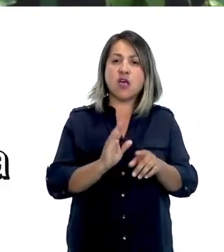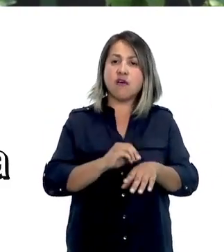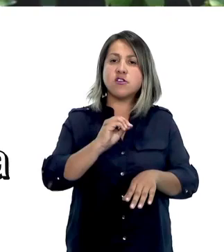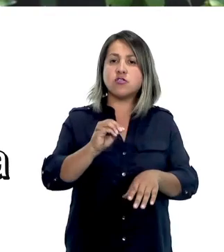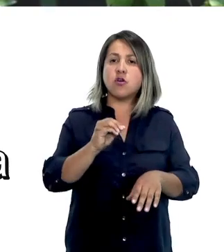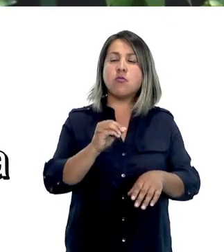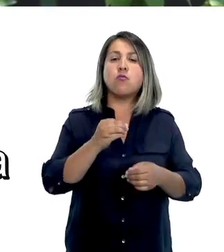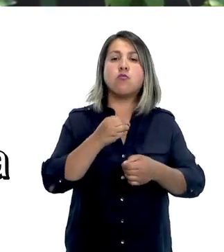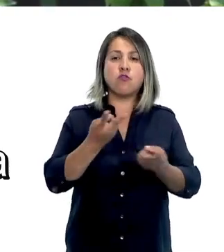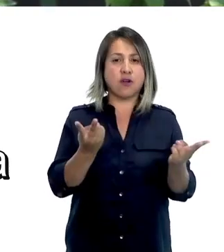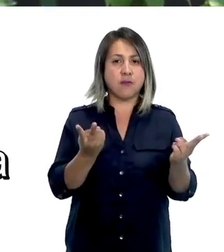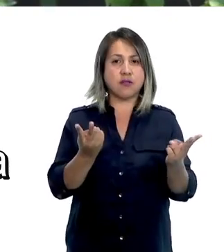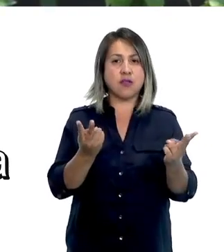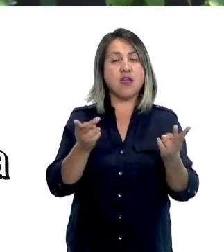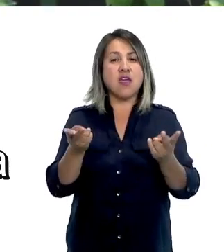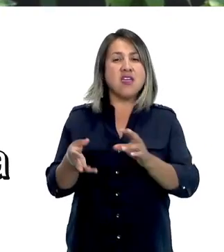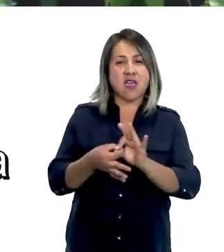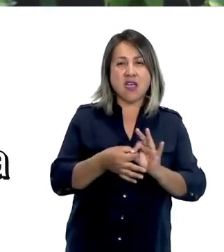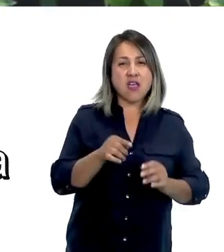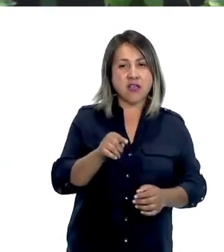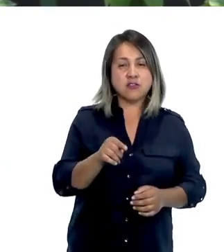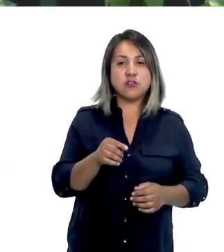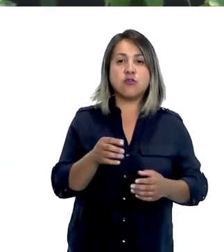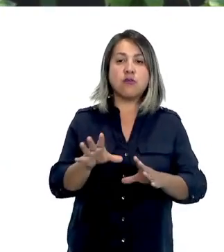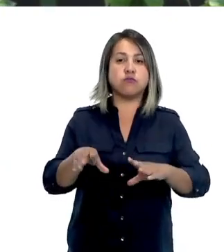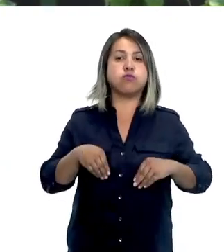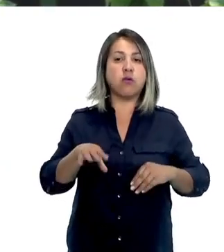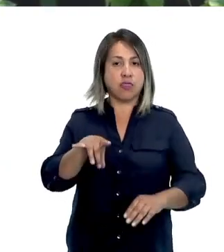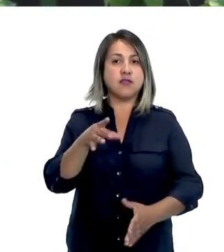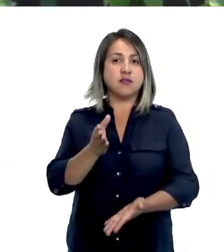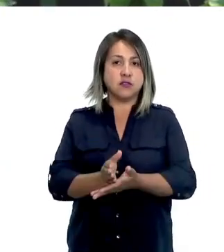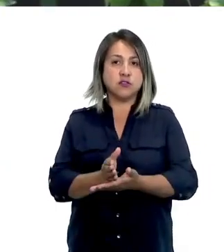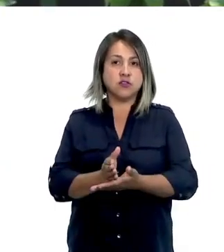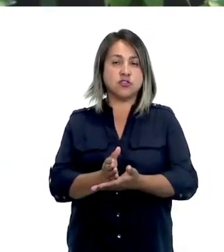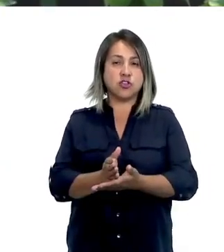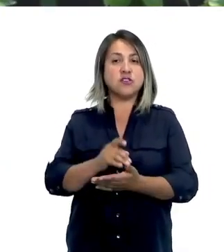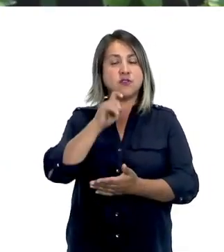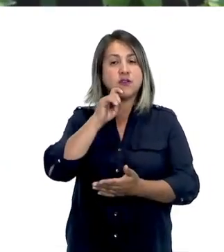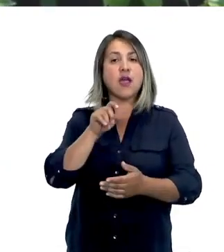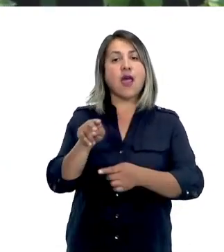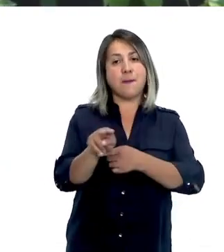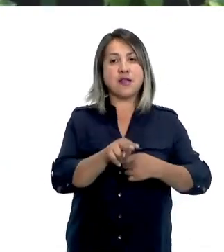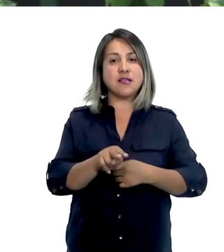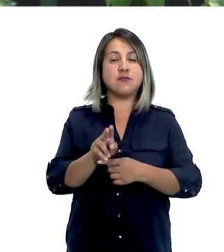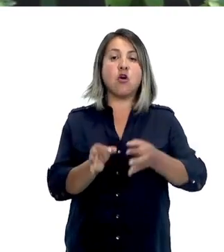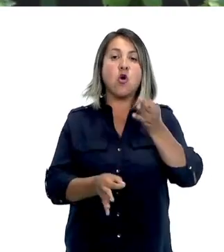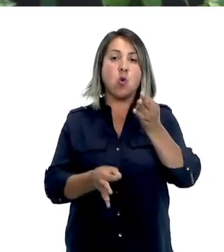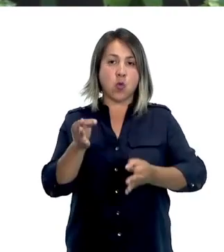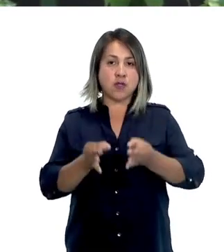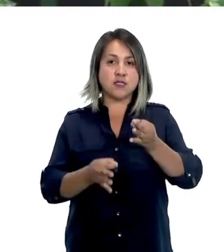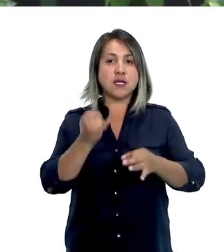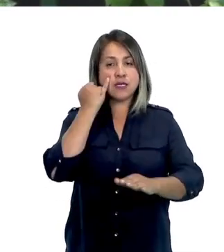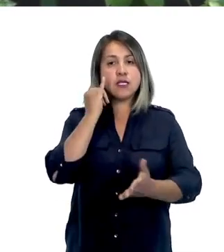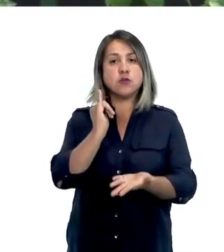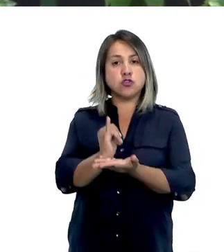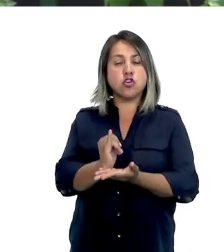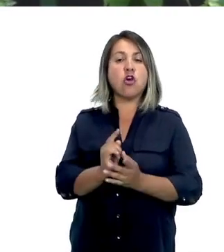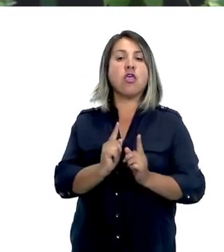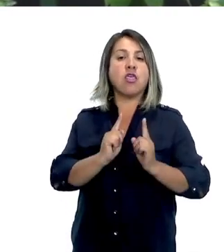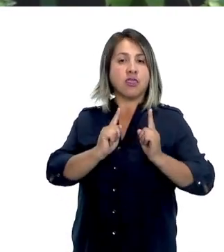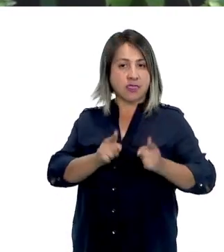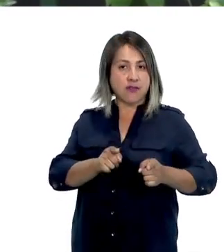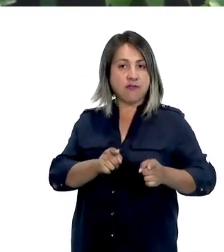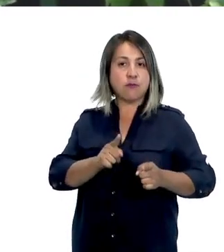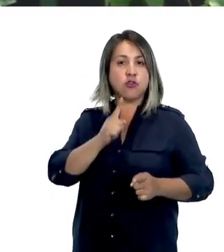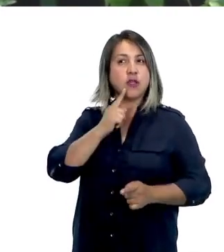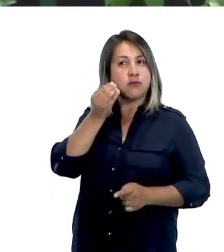el contenido de aquella ordenanza que ha anunciado públicamente y, conforme a ello, por supuesto, adoptar las decisiones que desde el punto de vista administrativo o